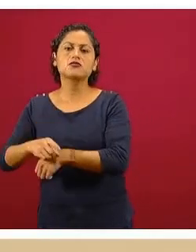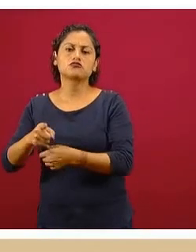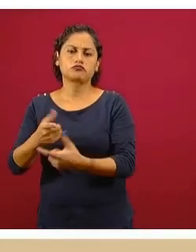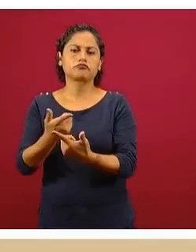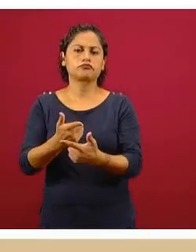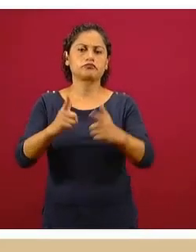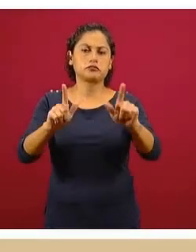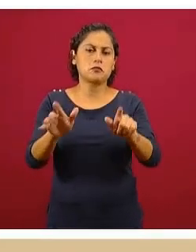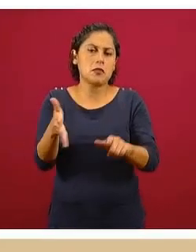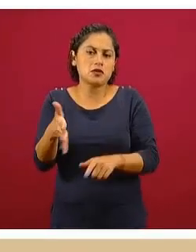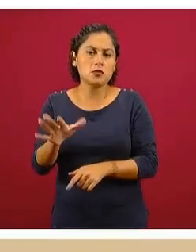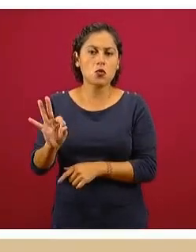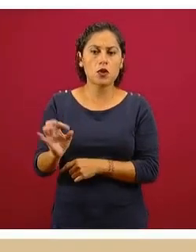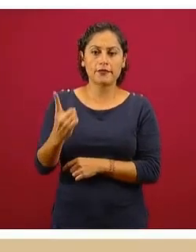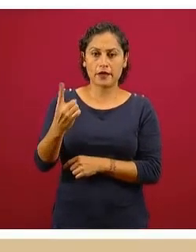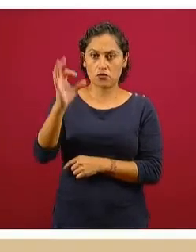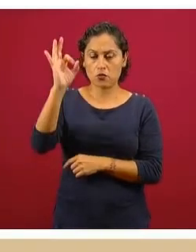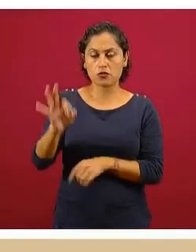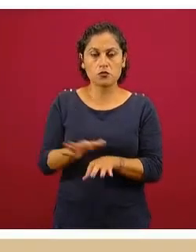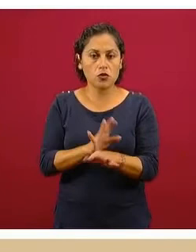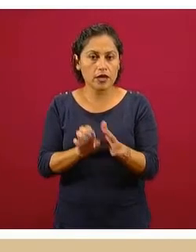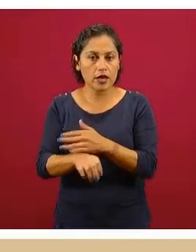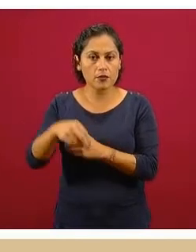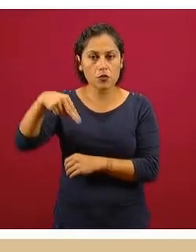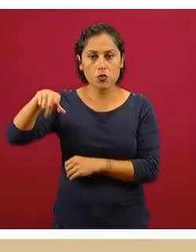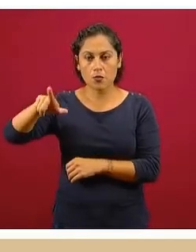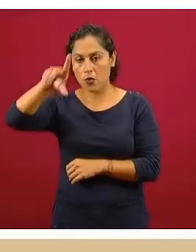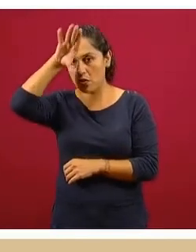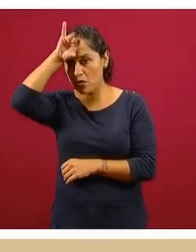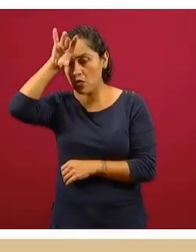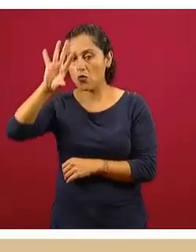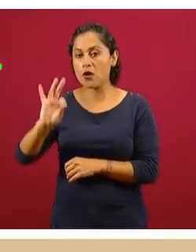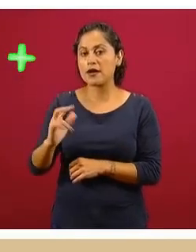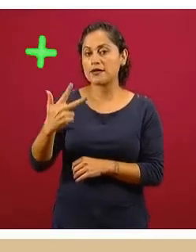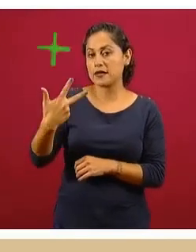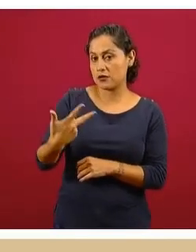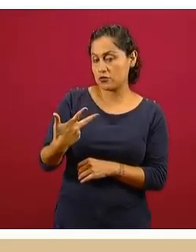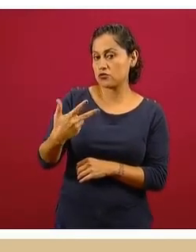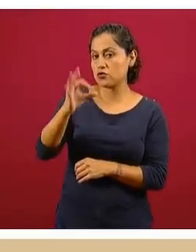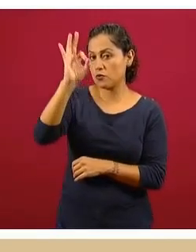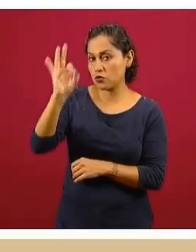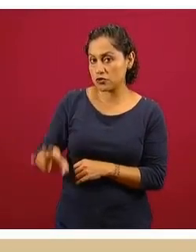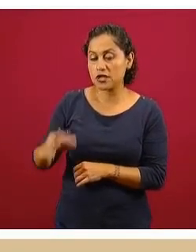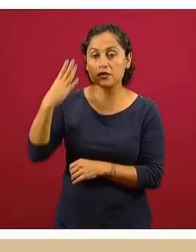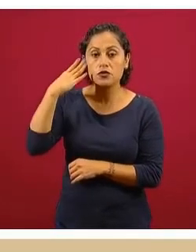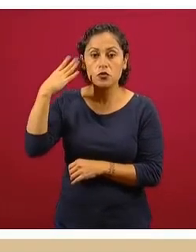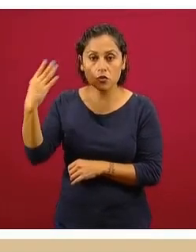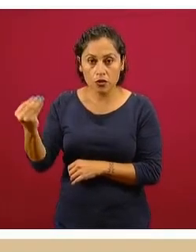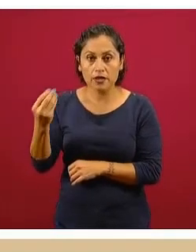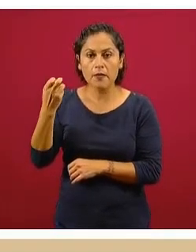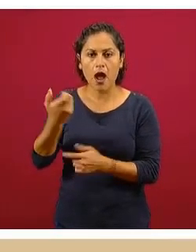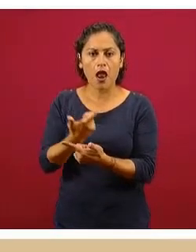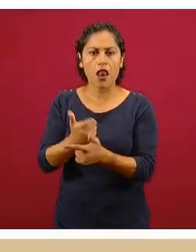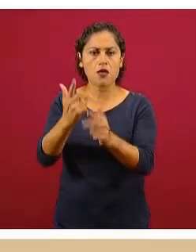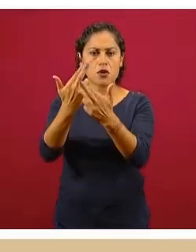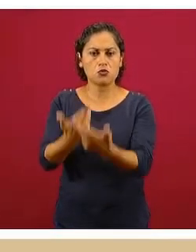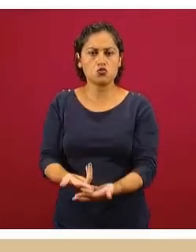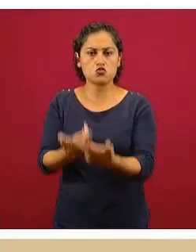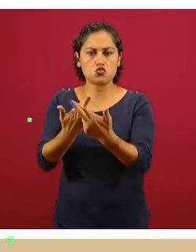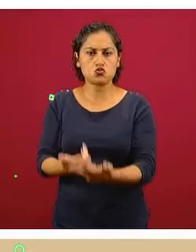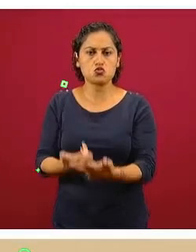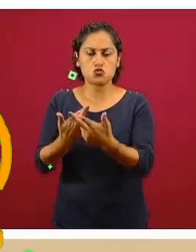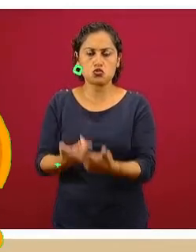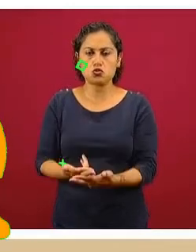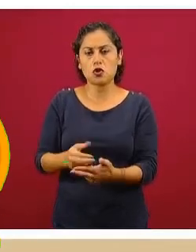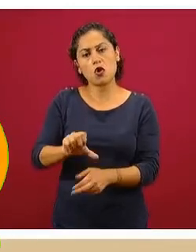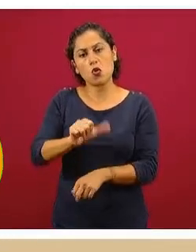menos 41% en el caso de Nuevo León, 48% en el caso de Colima de disponibilidad, y pues prácticamente